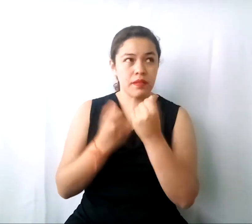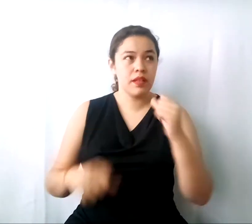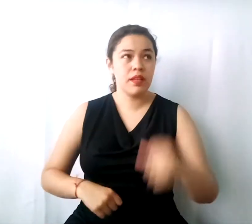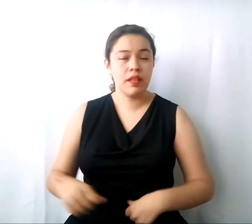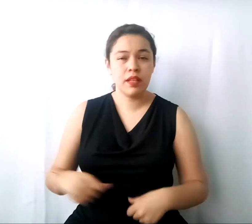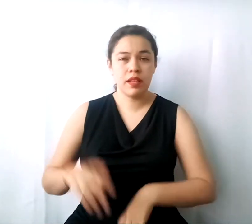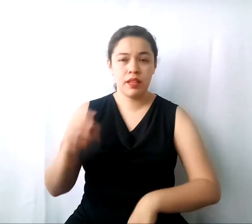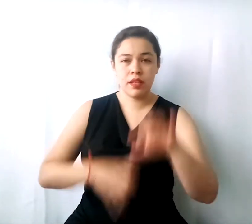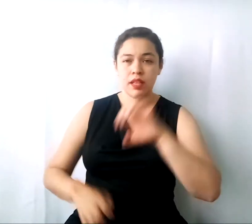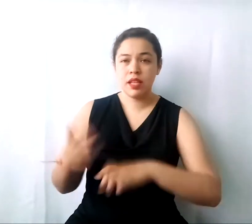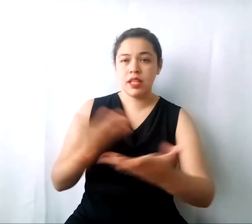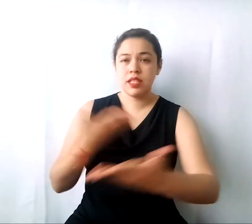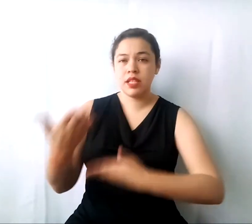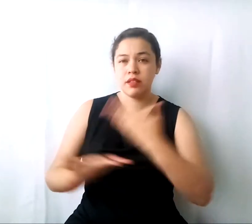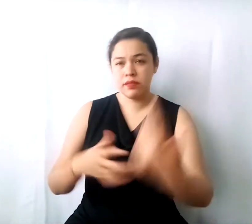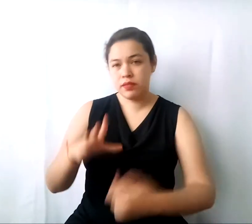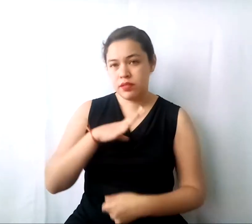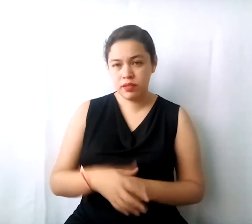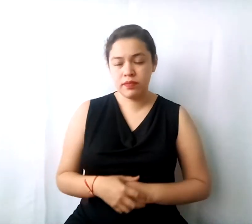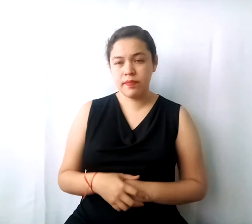el servicio. Entonces, sí,